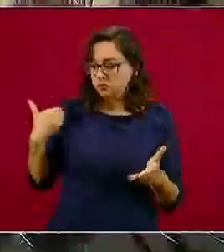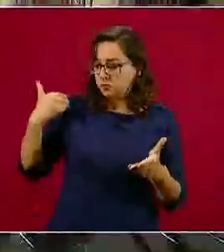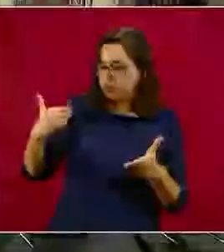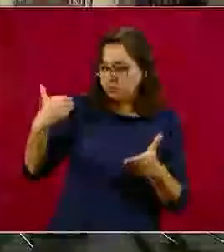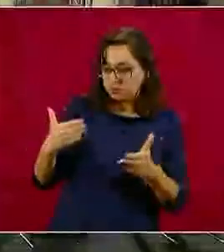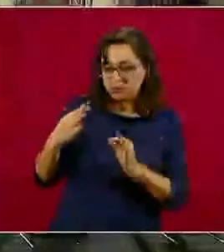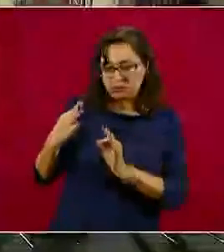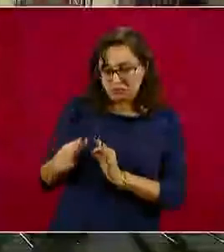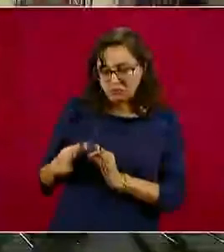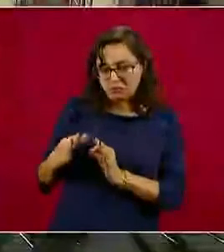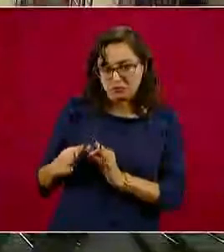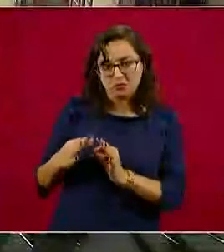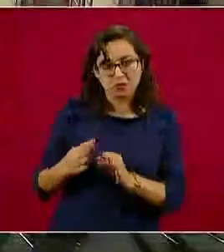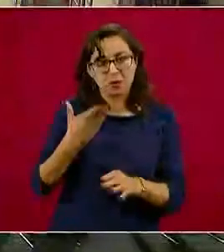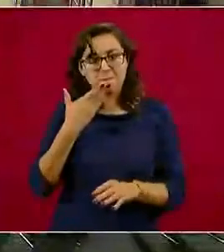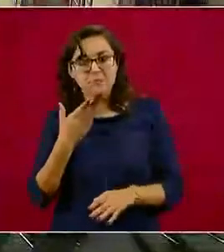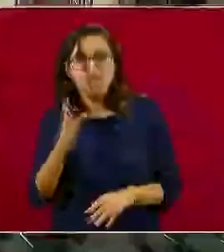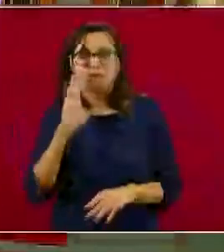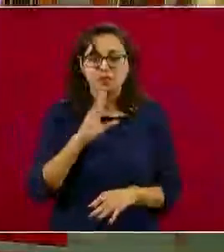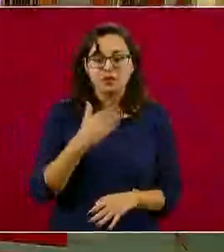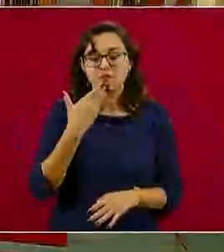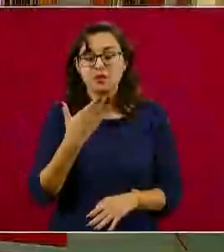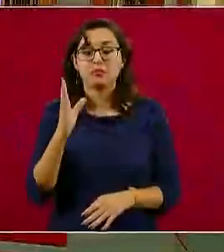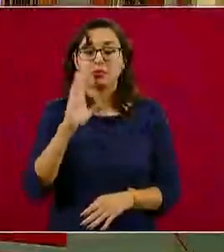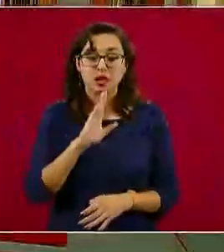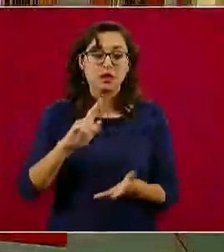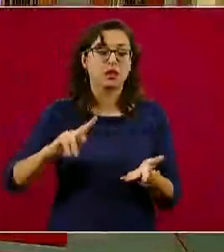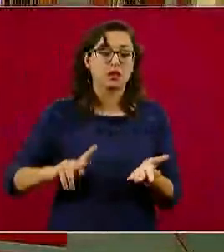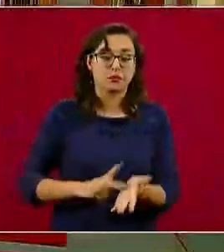funcionó, repetimos lo que hemos dicho aquí muchas veces.